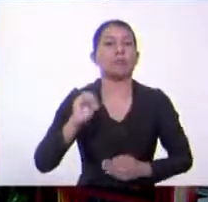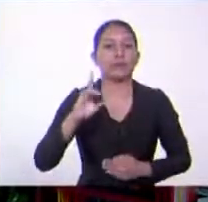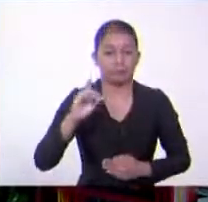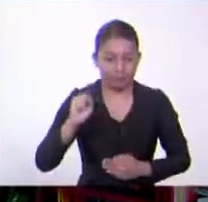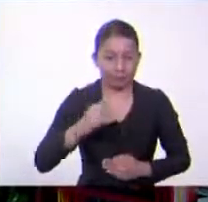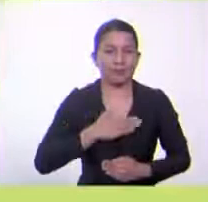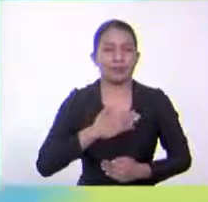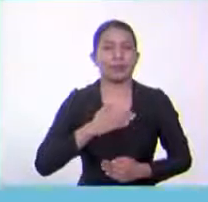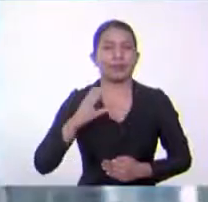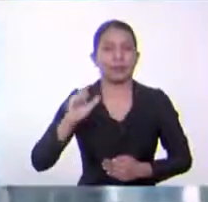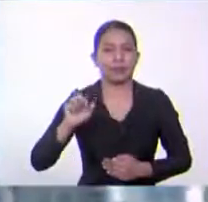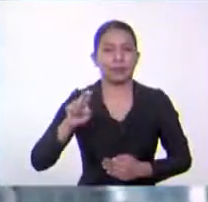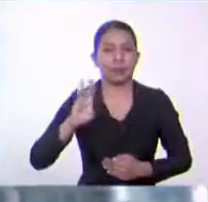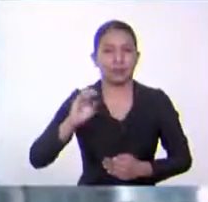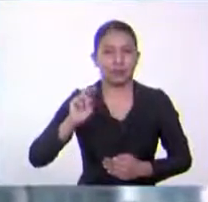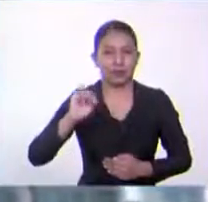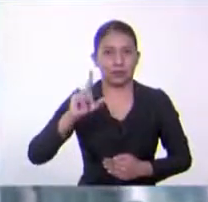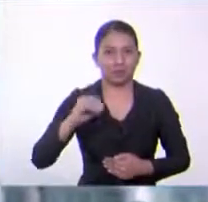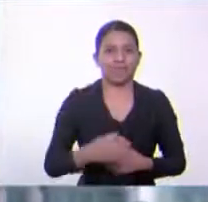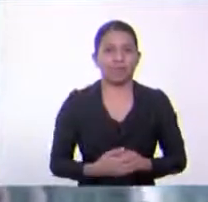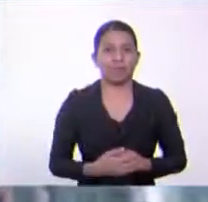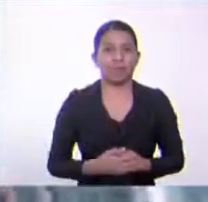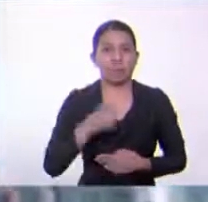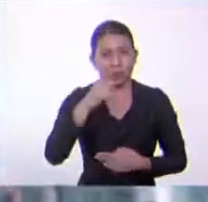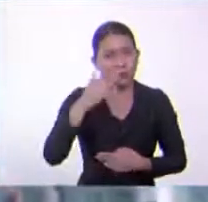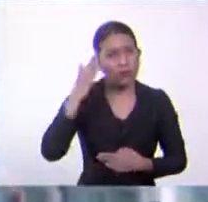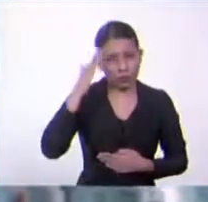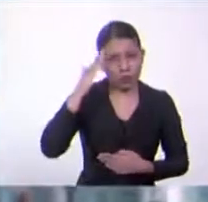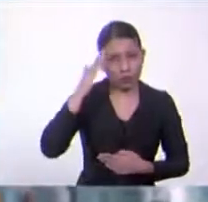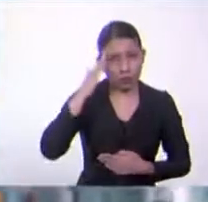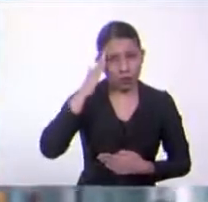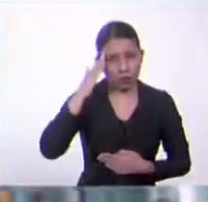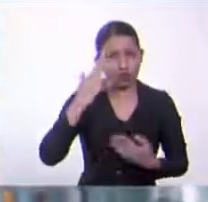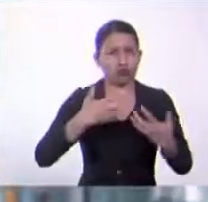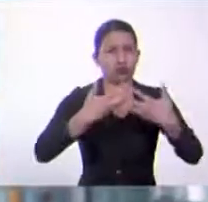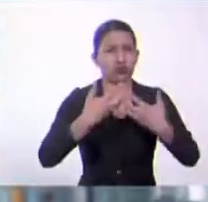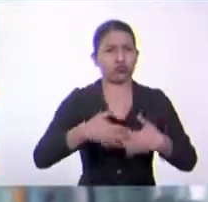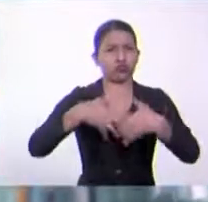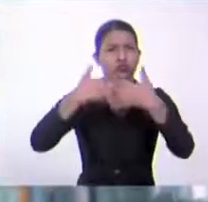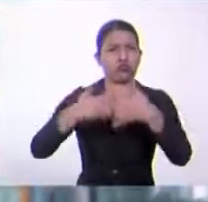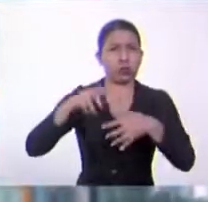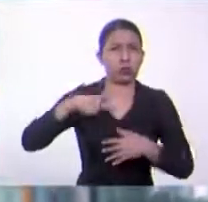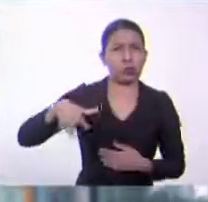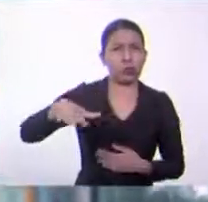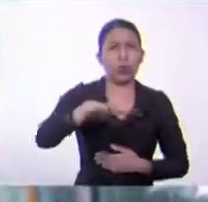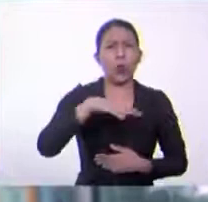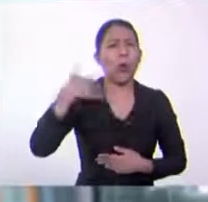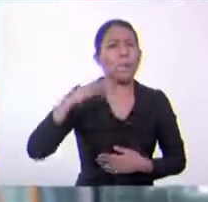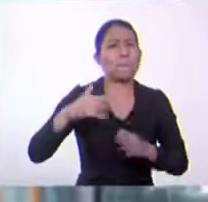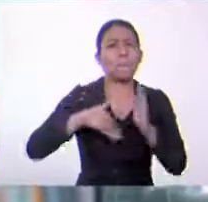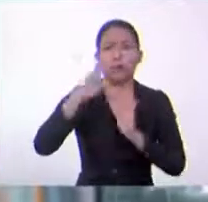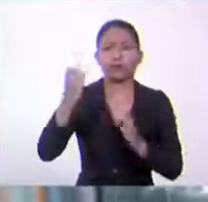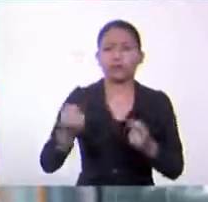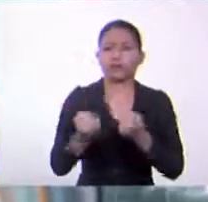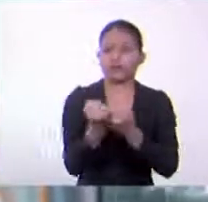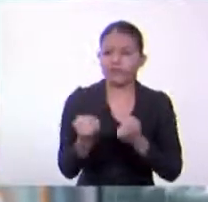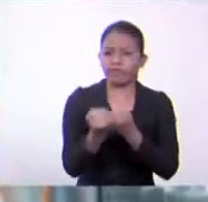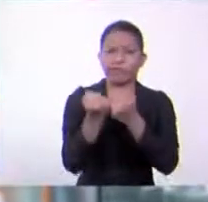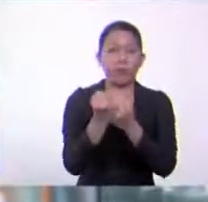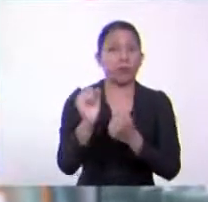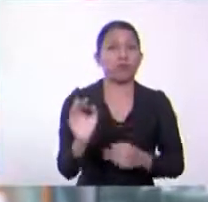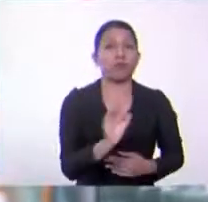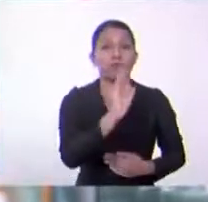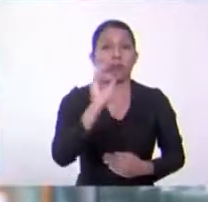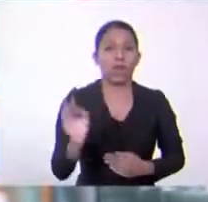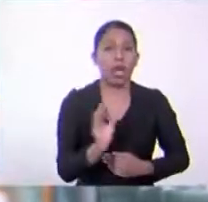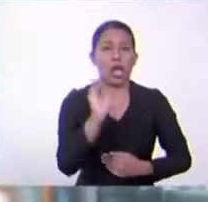carbonilo. ¿Sabías que la industria es el sector que más ha contribuido a mejorar los